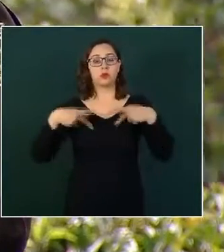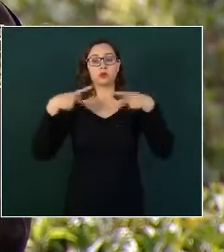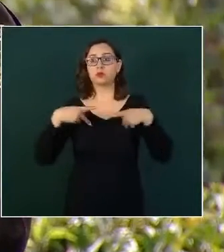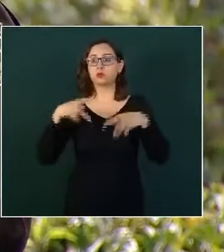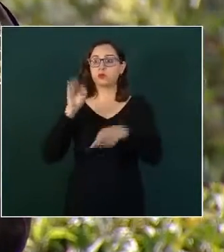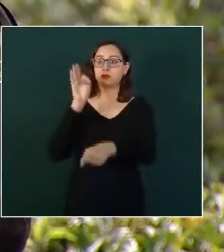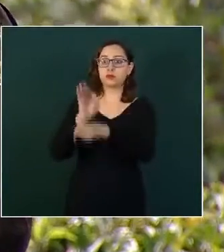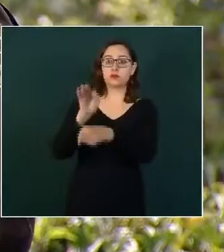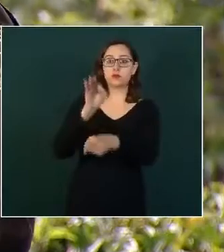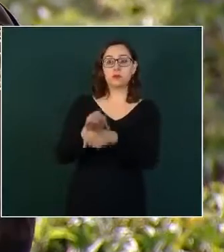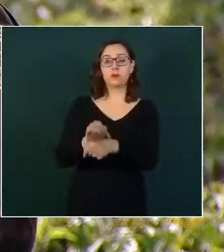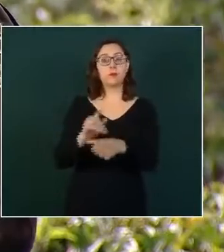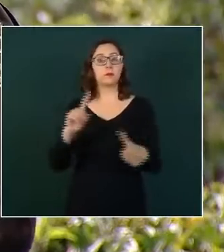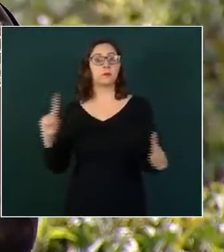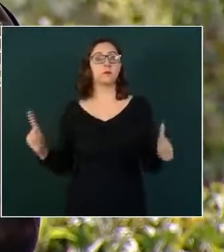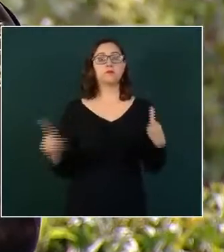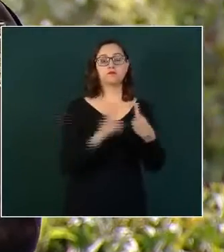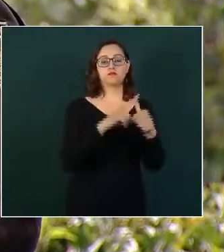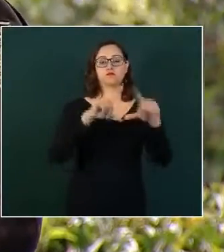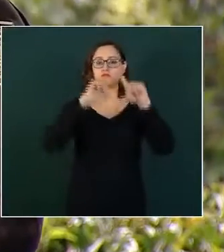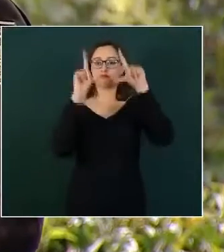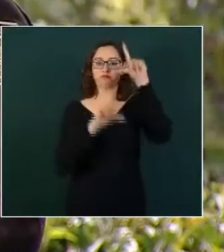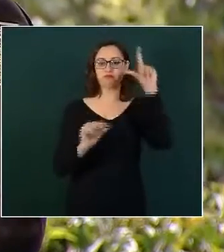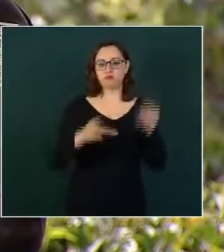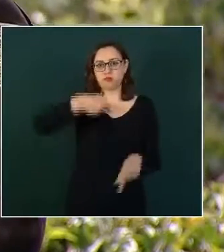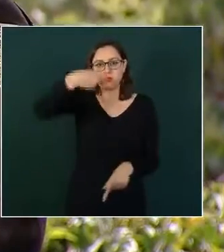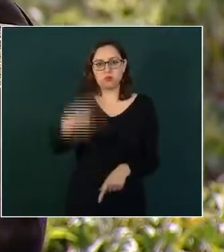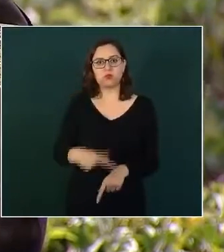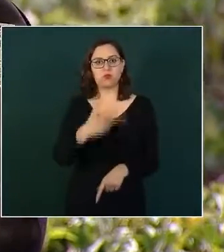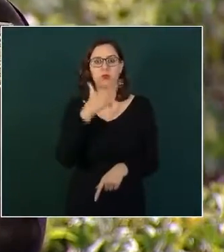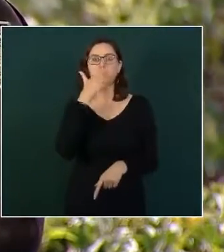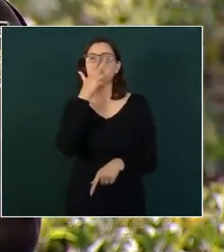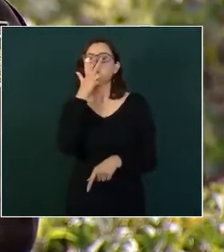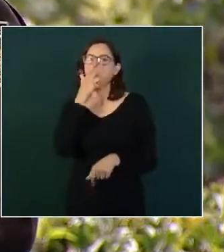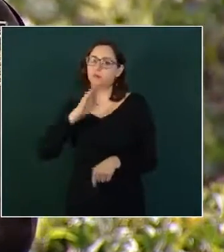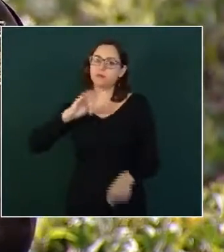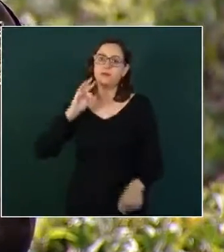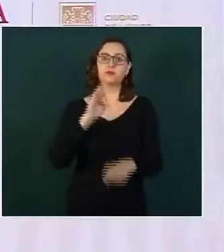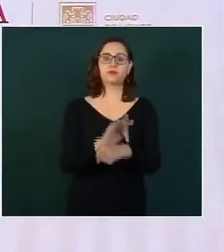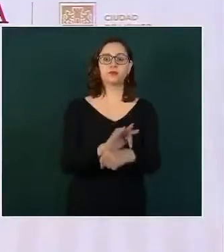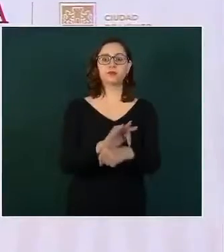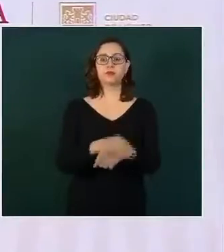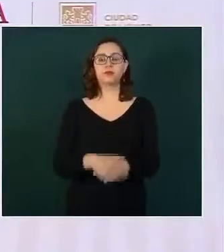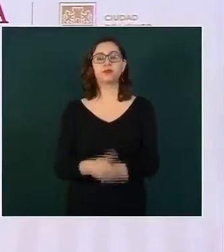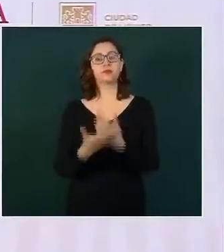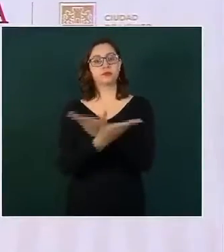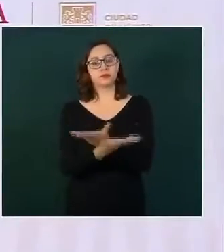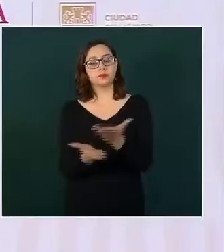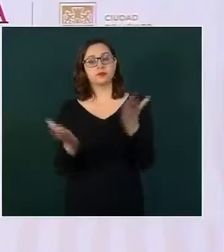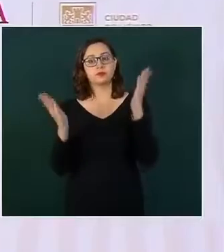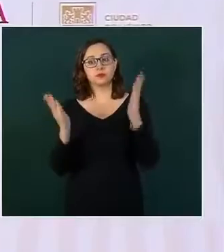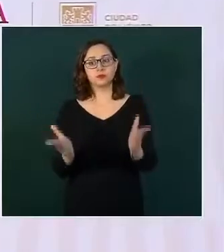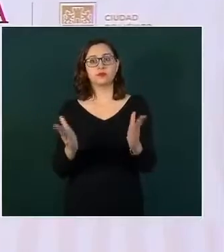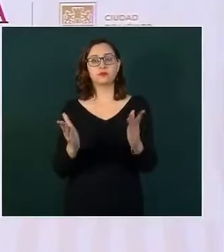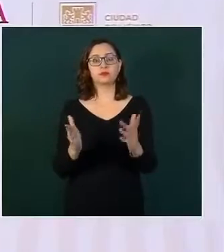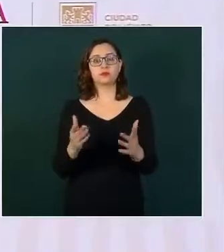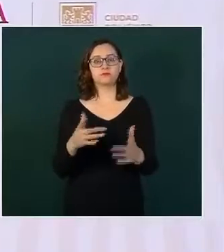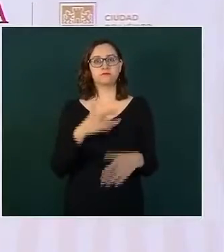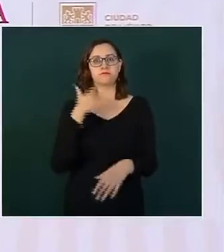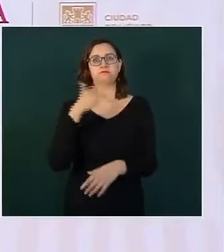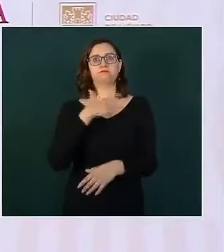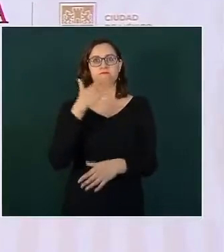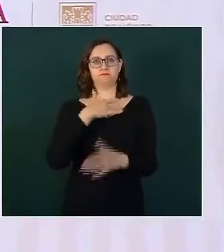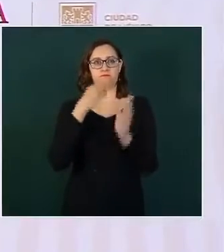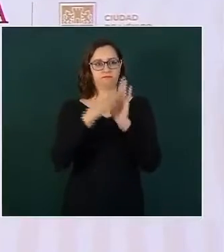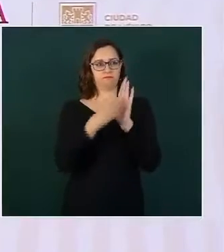todo al bien supremo de la patria. Así pues, las mejores descritas son de alcance